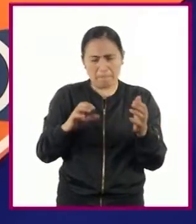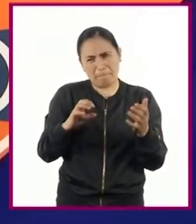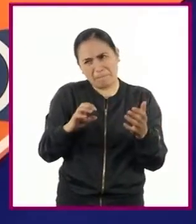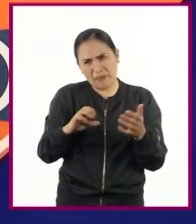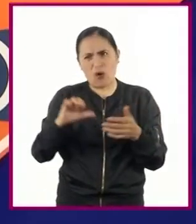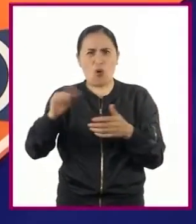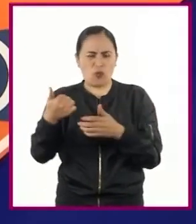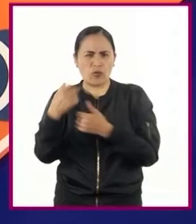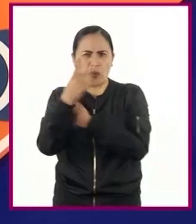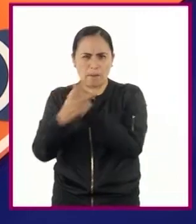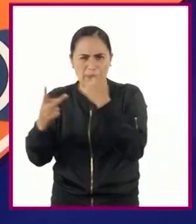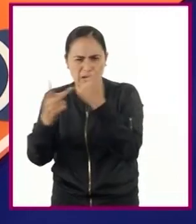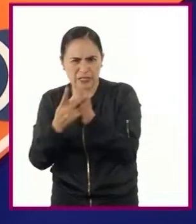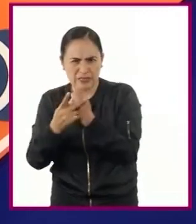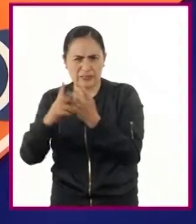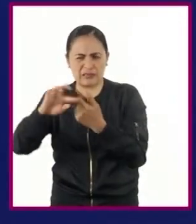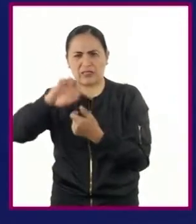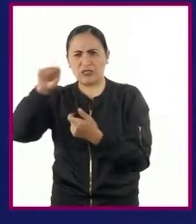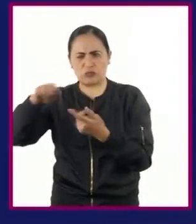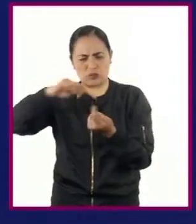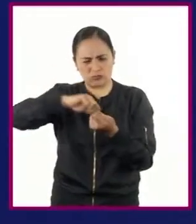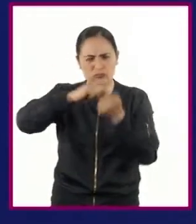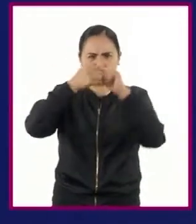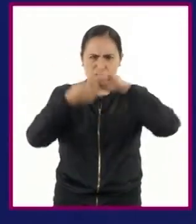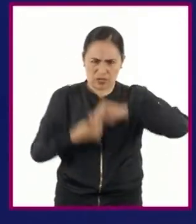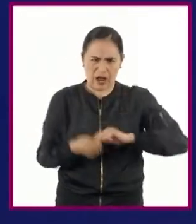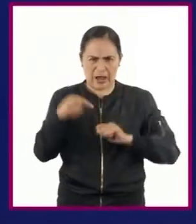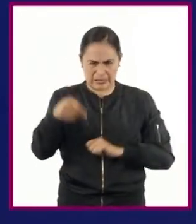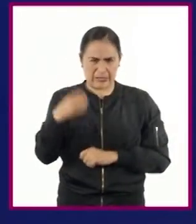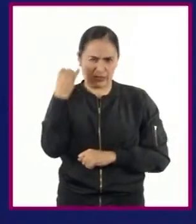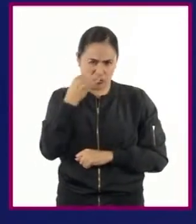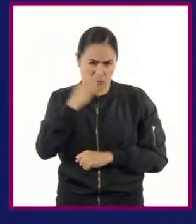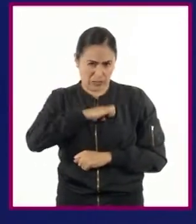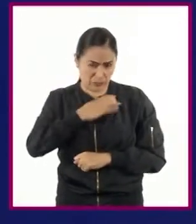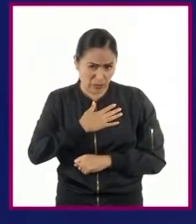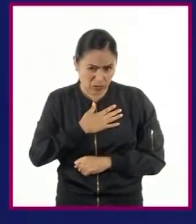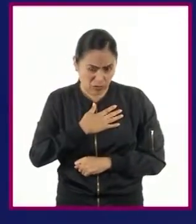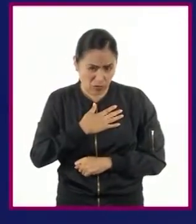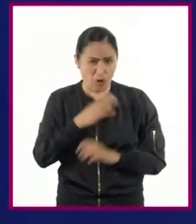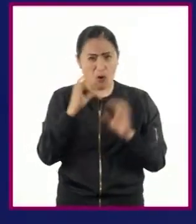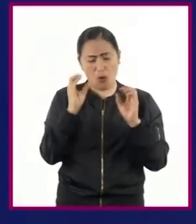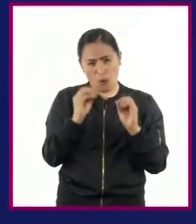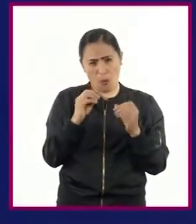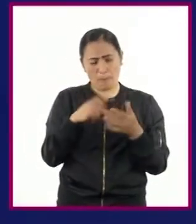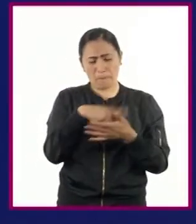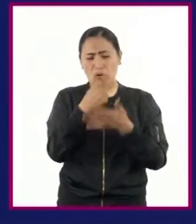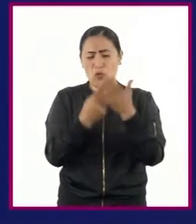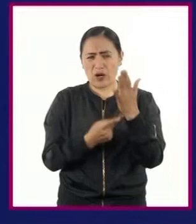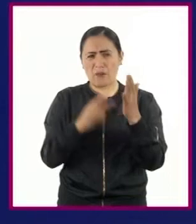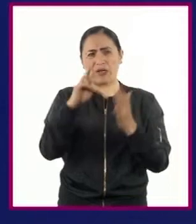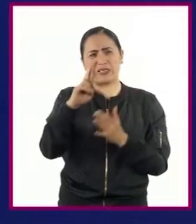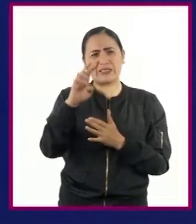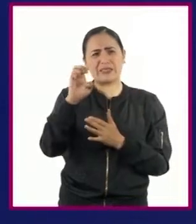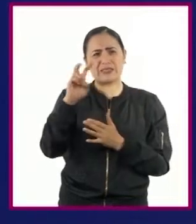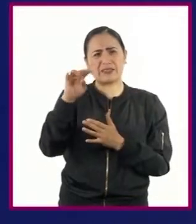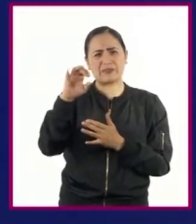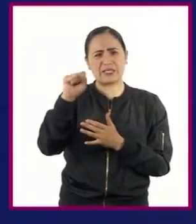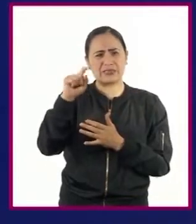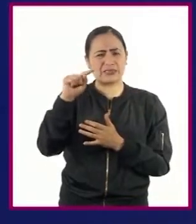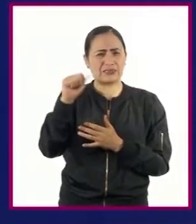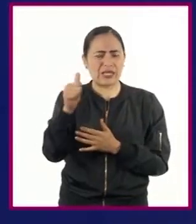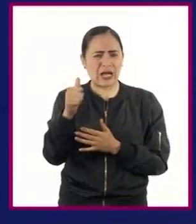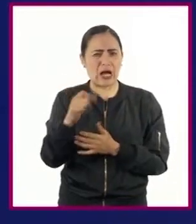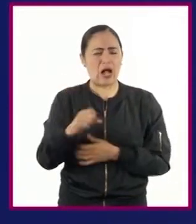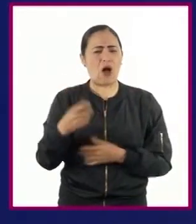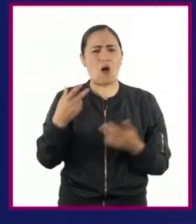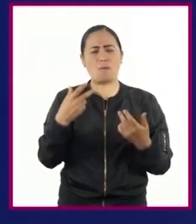países traducidos al español, ¿verdad? Y en el caso de los programas de revista, ¿los conductores son libres de decir lo